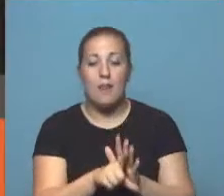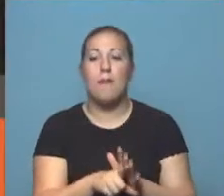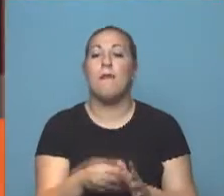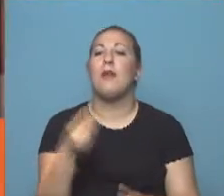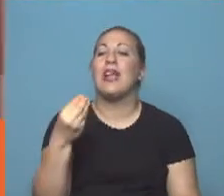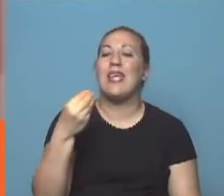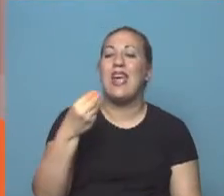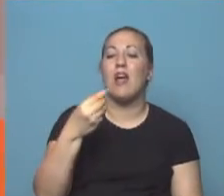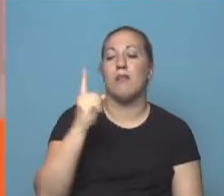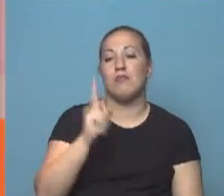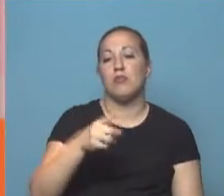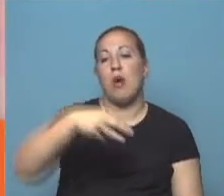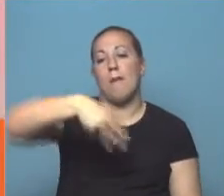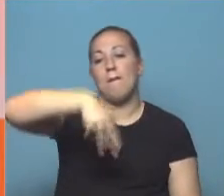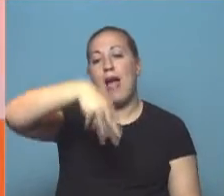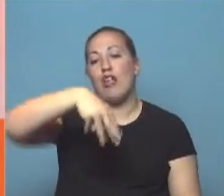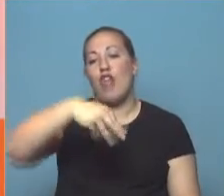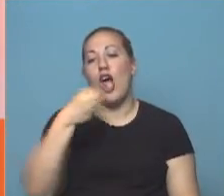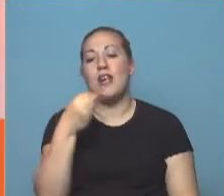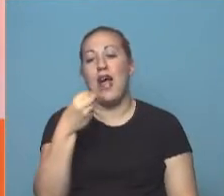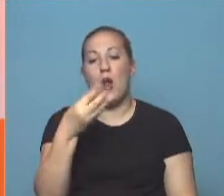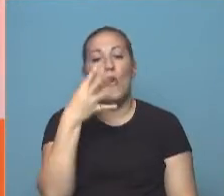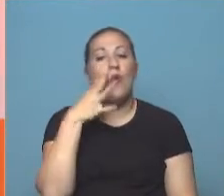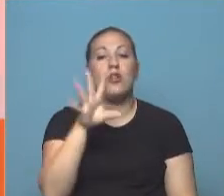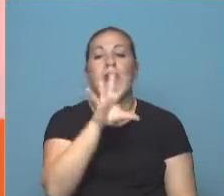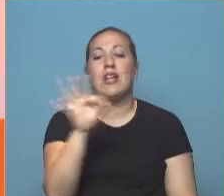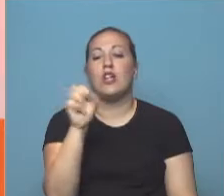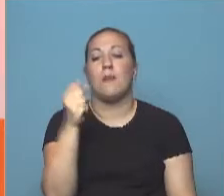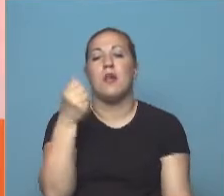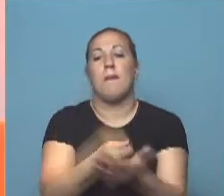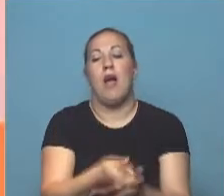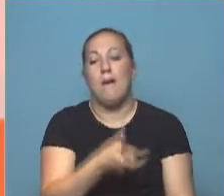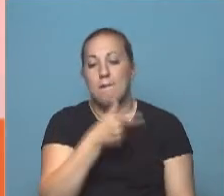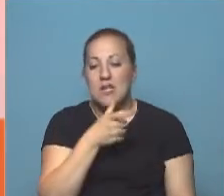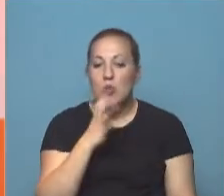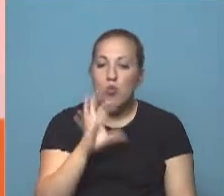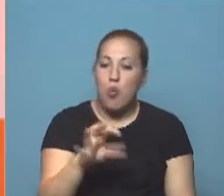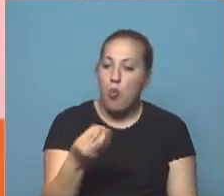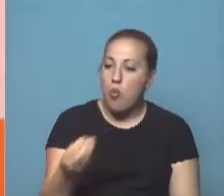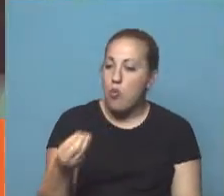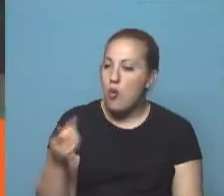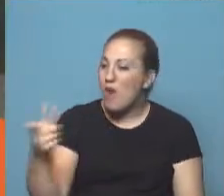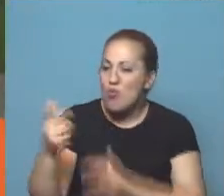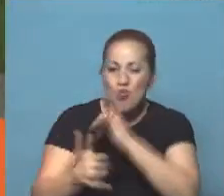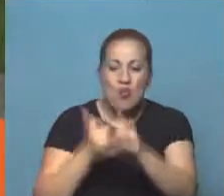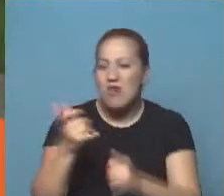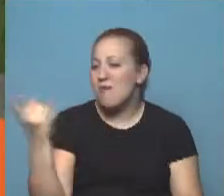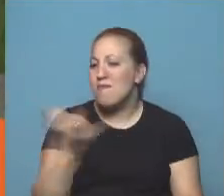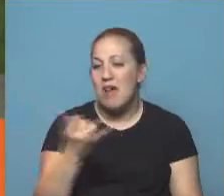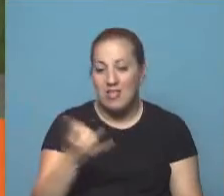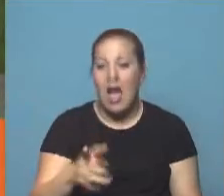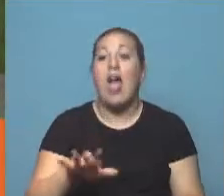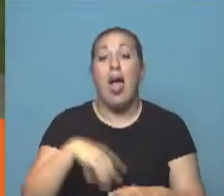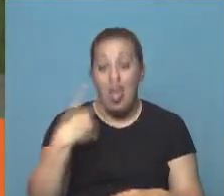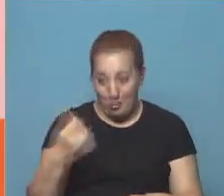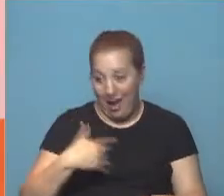No. A ver, este gobierno anunció un acuerdo con McDonald's, 4.500 pesos le pagan a los chicos. Es una cargada. Yamil, todos los datos que dijiste son mentiras. Después fuera del aire te los voy a